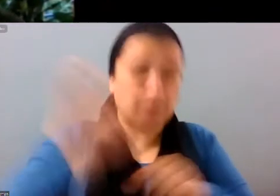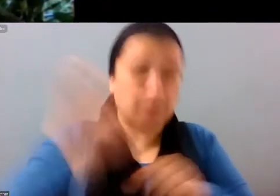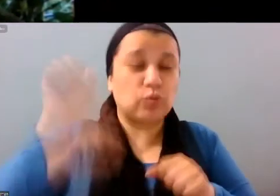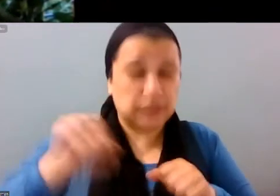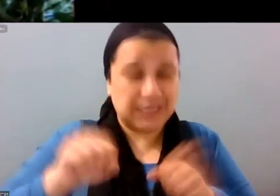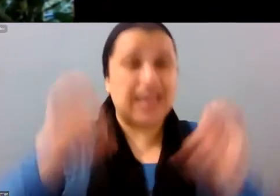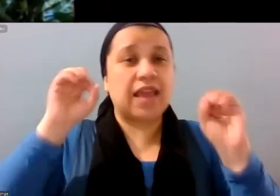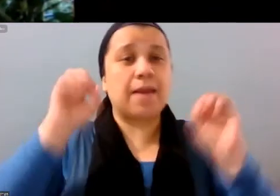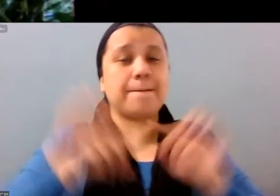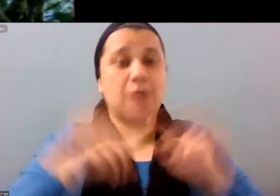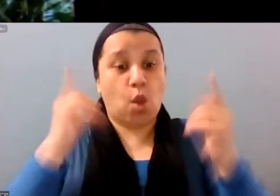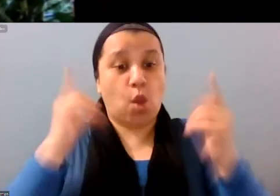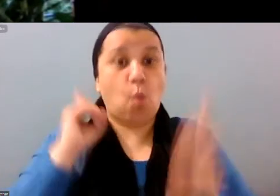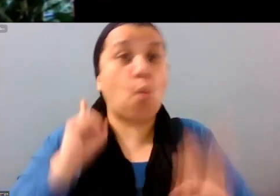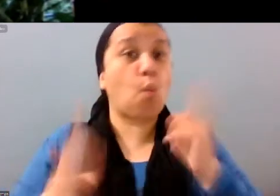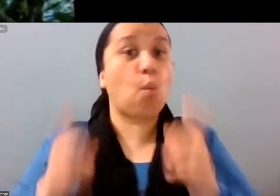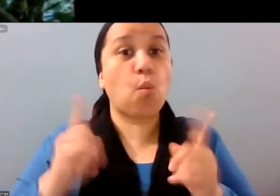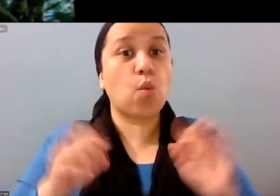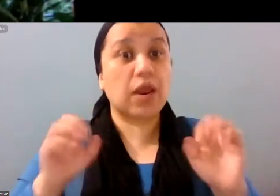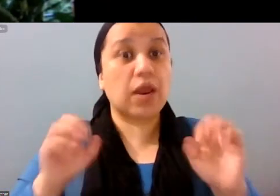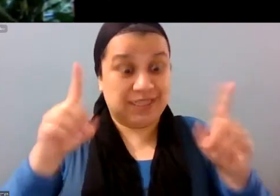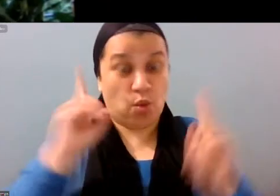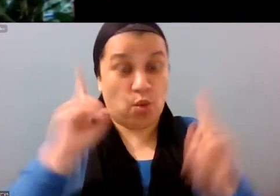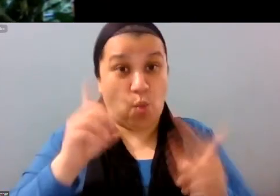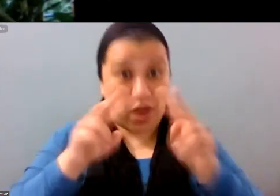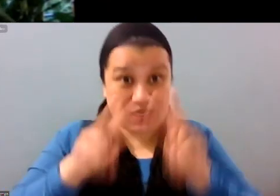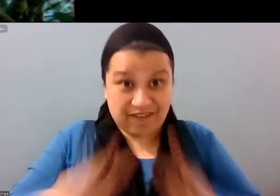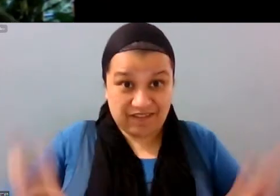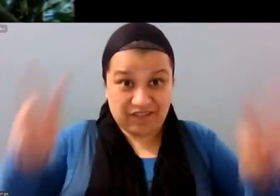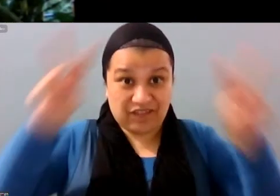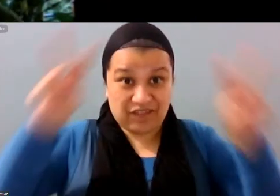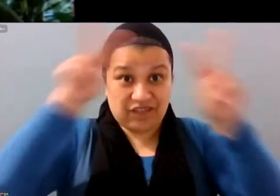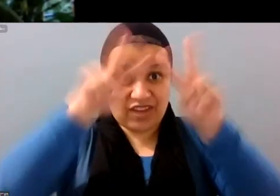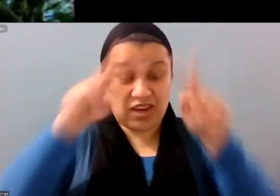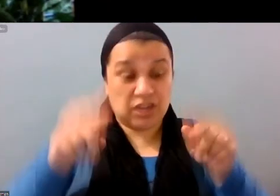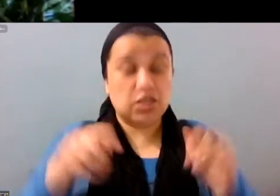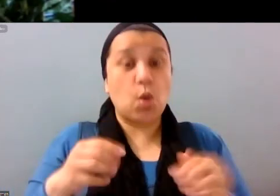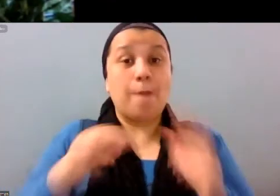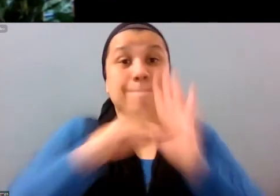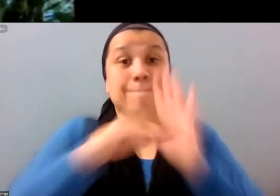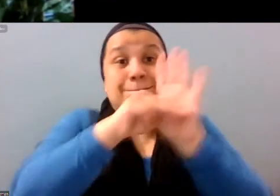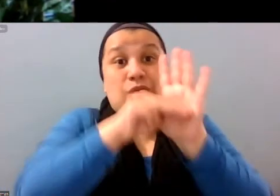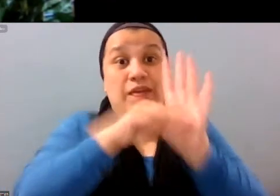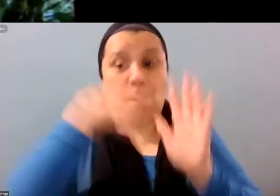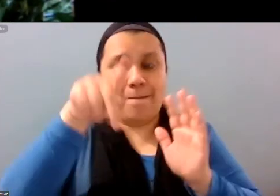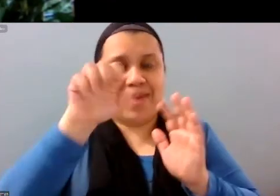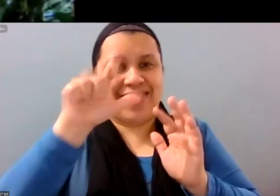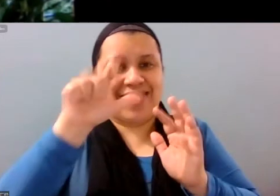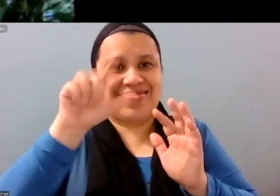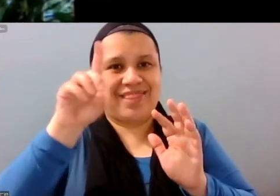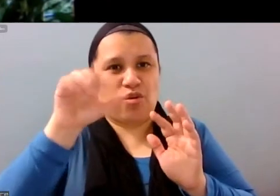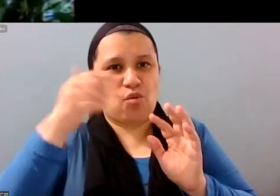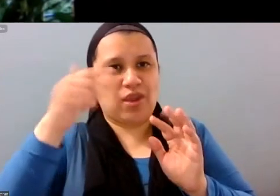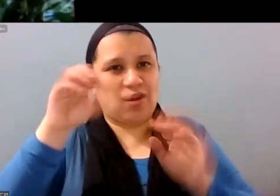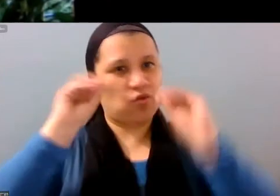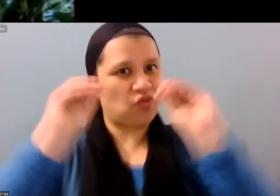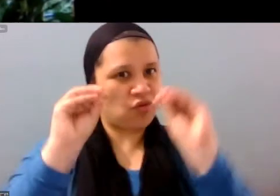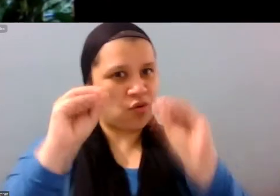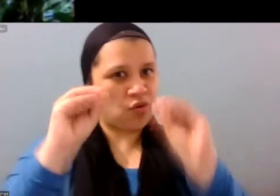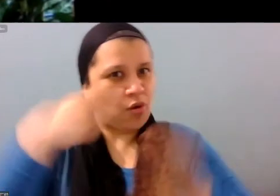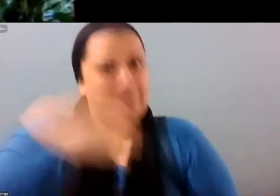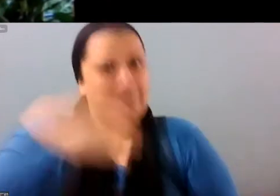cuáles cuáles de esos valores para tener un modelo pedagógico propio del país en torno a la educación